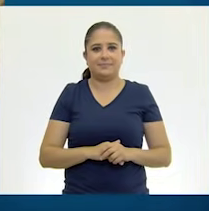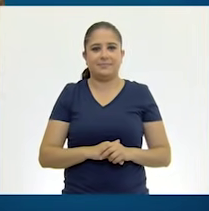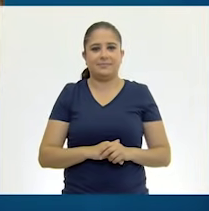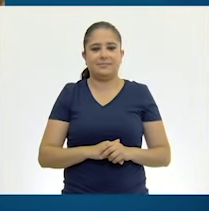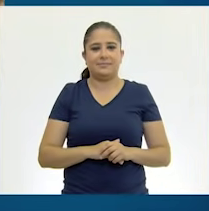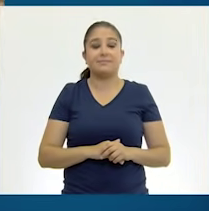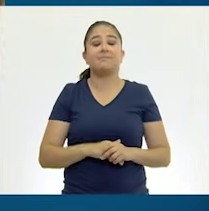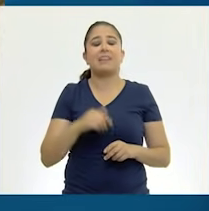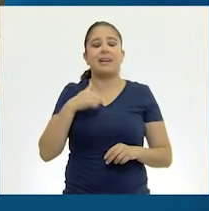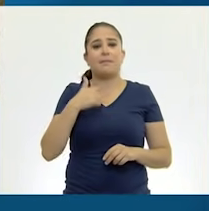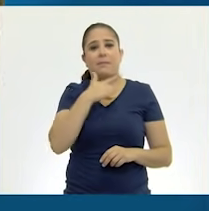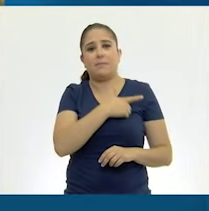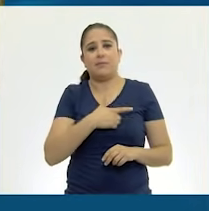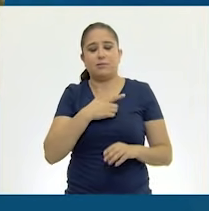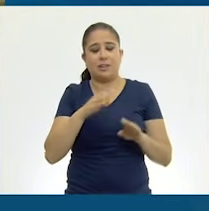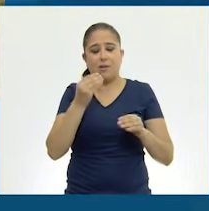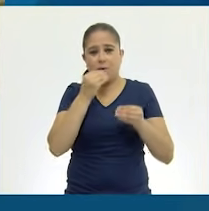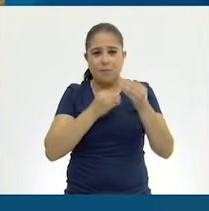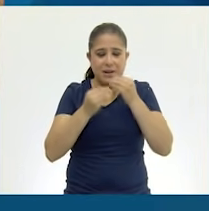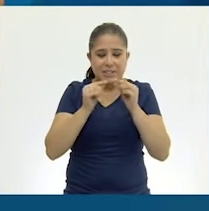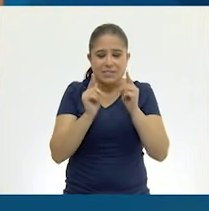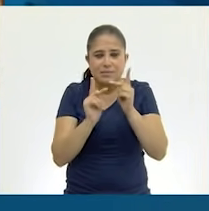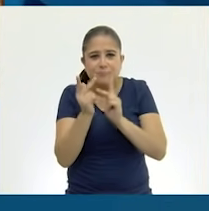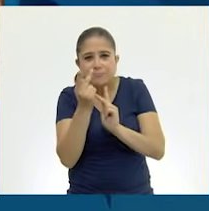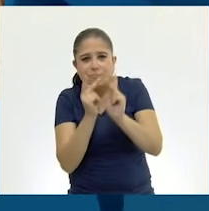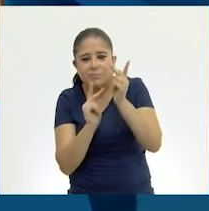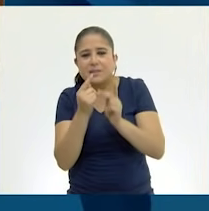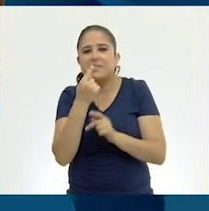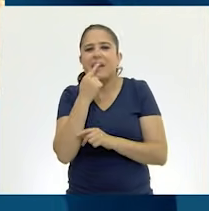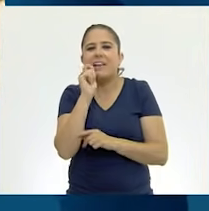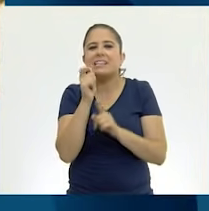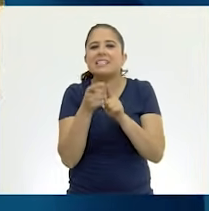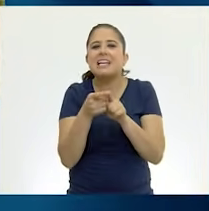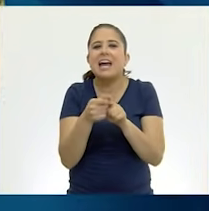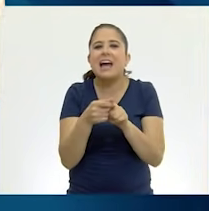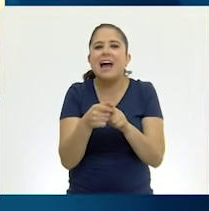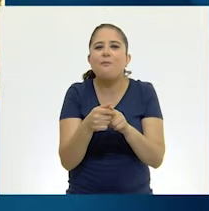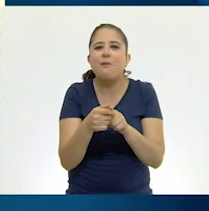A mí me gusta comerme la semilla porque sabe como a cacahuate.